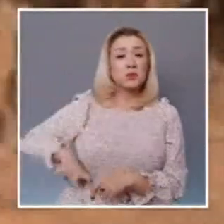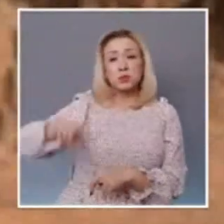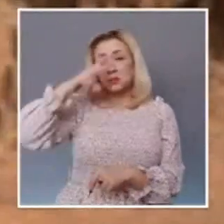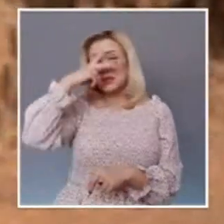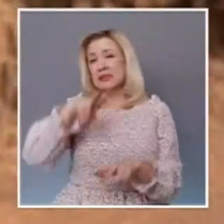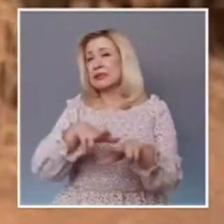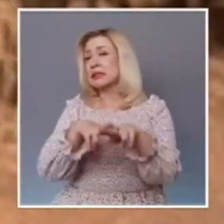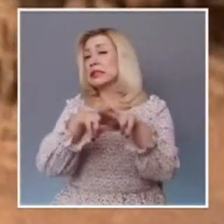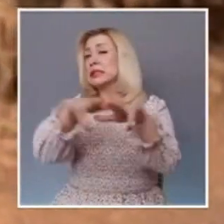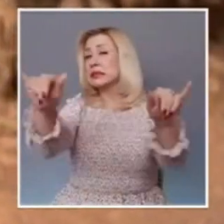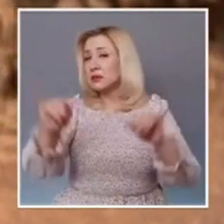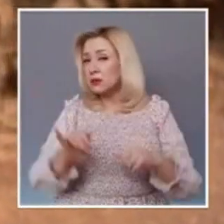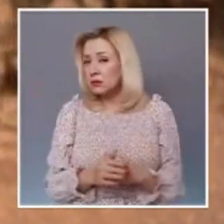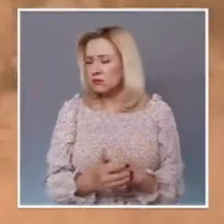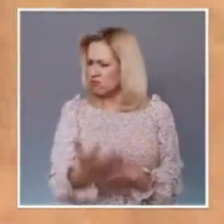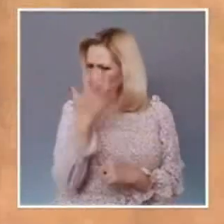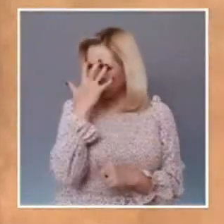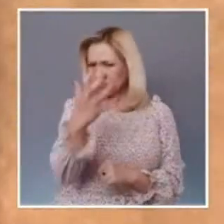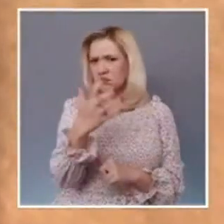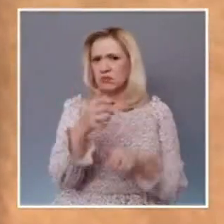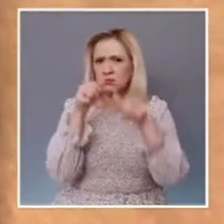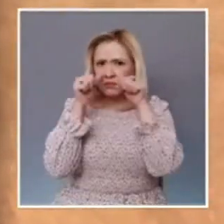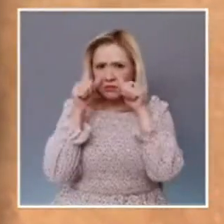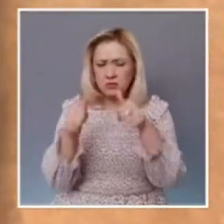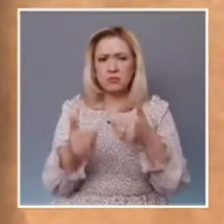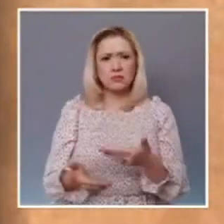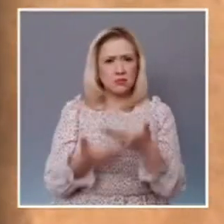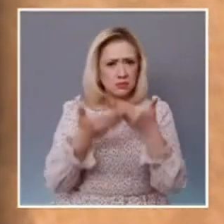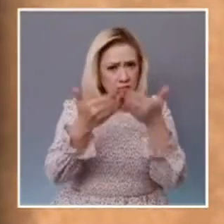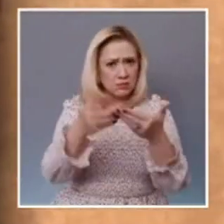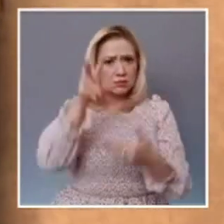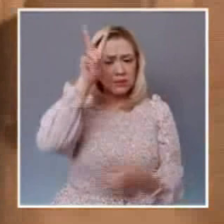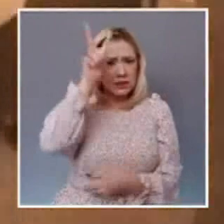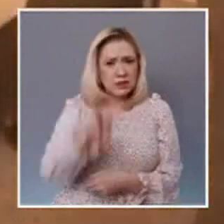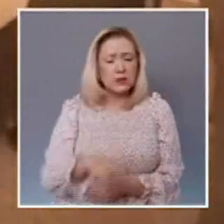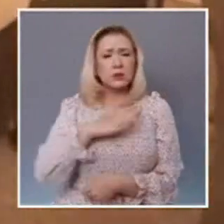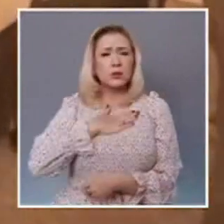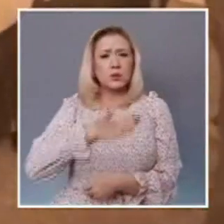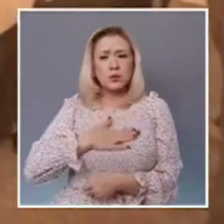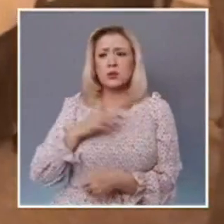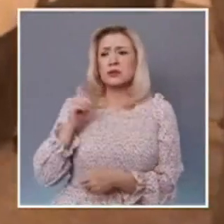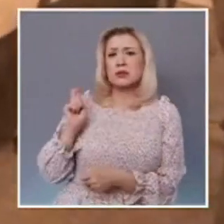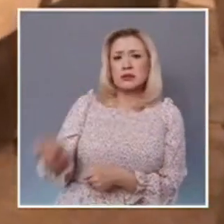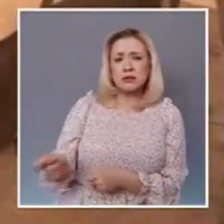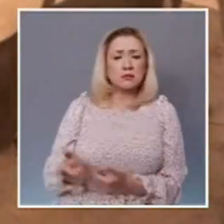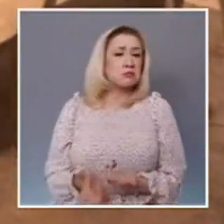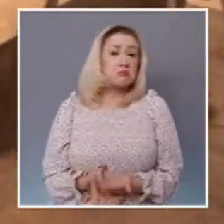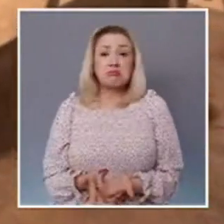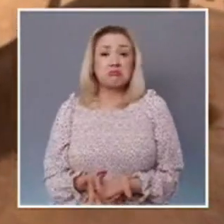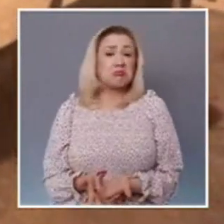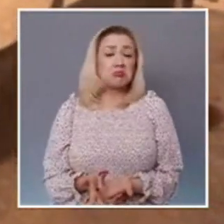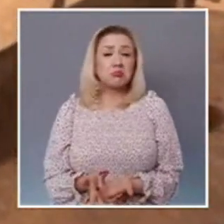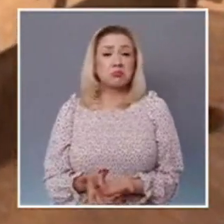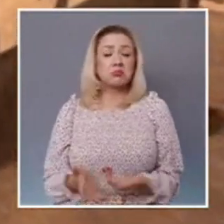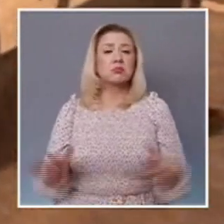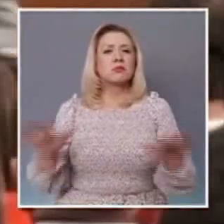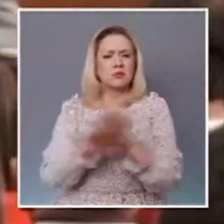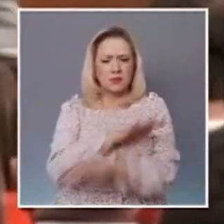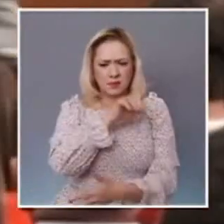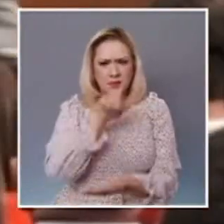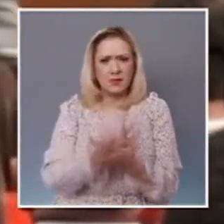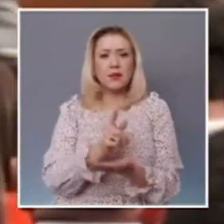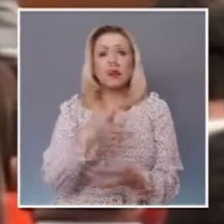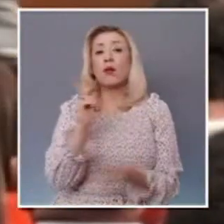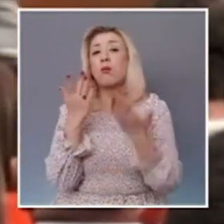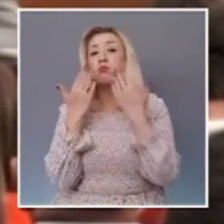con seriedad su obligación de garantizar verdad y justicia en el caso, pues si bien se han cambiado las leyes, no hay resultados